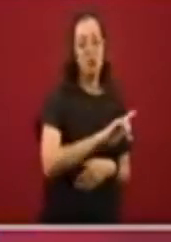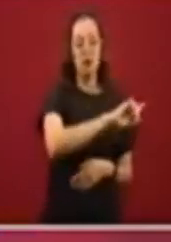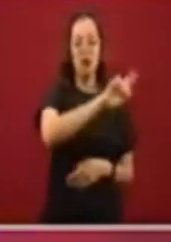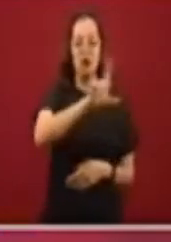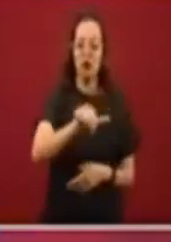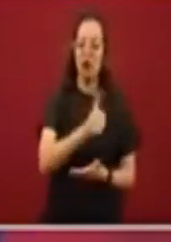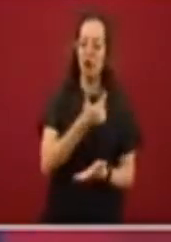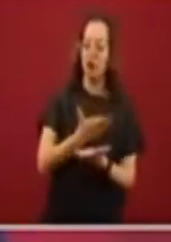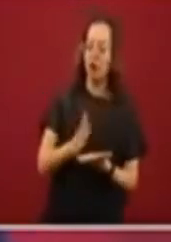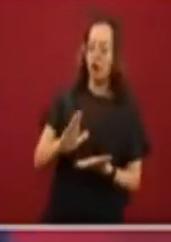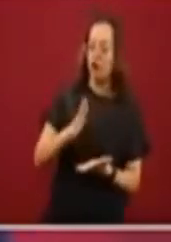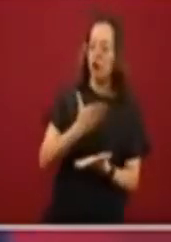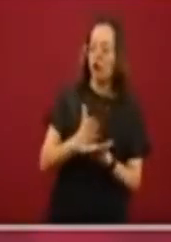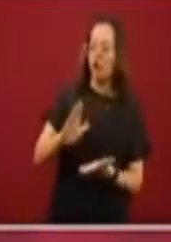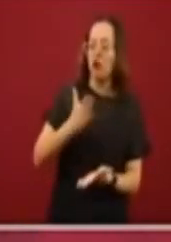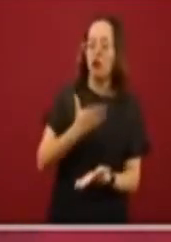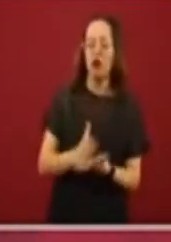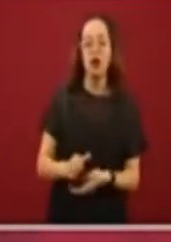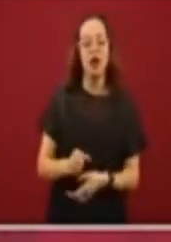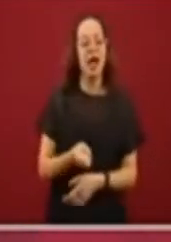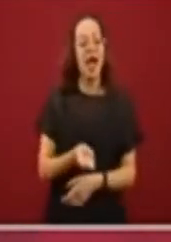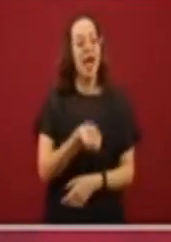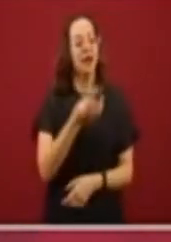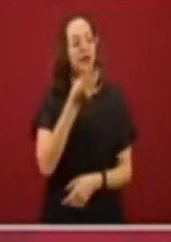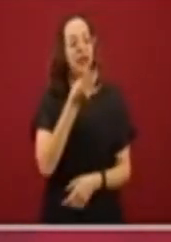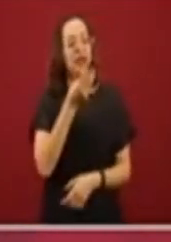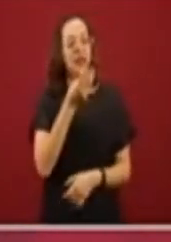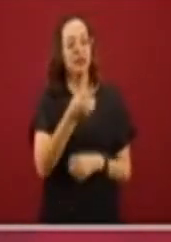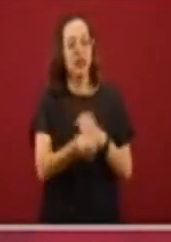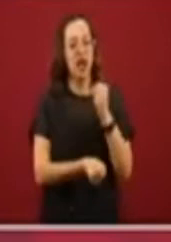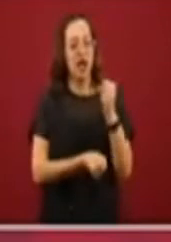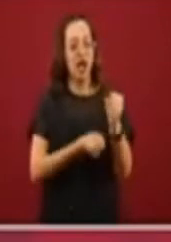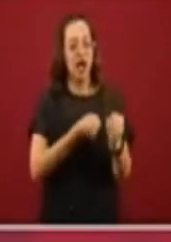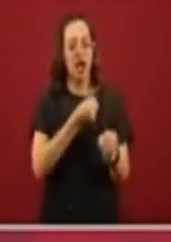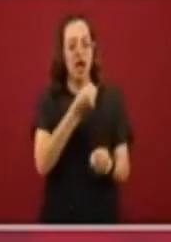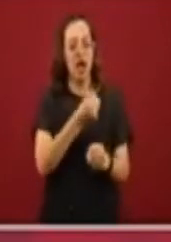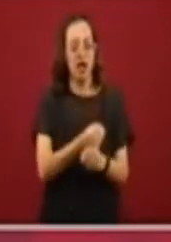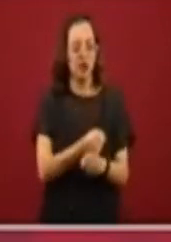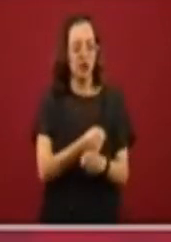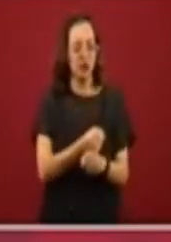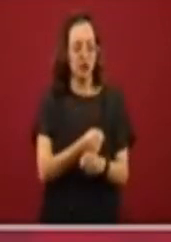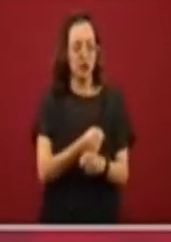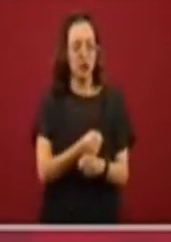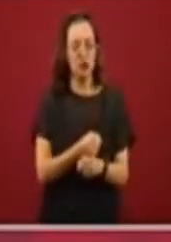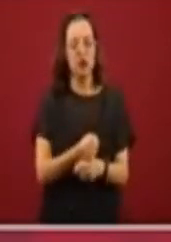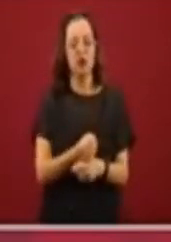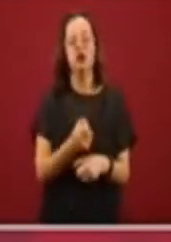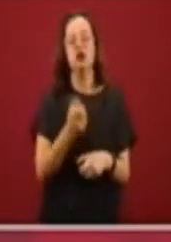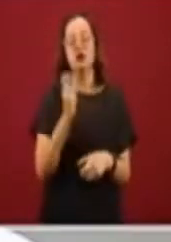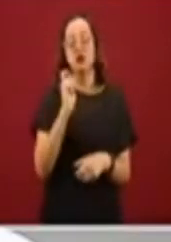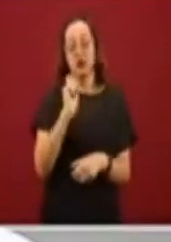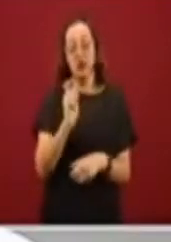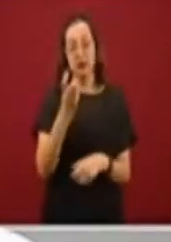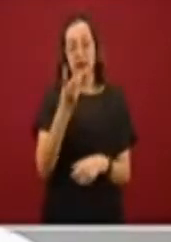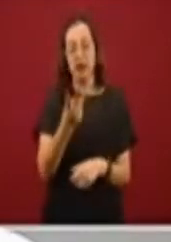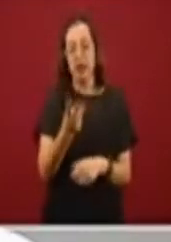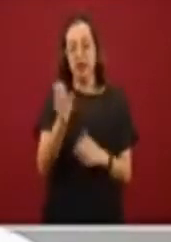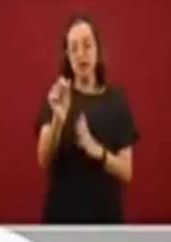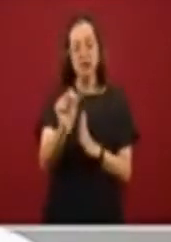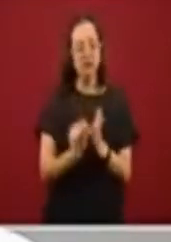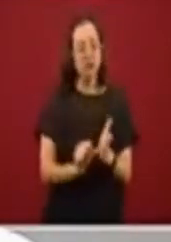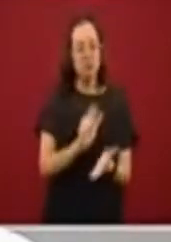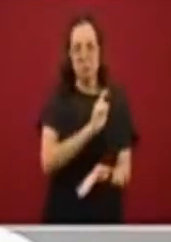con 3 meses de gracia. O sea, se entrega los 25 mil, no